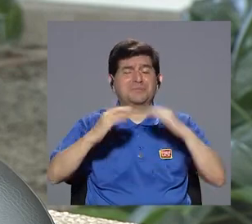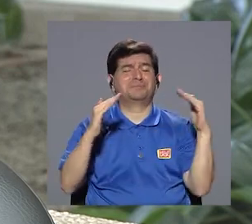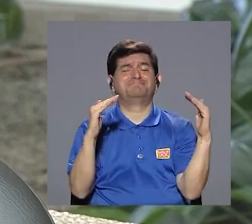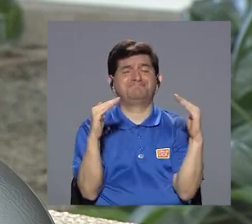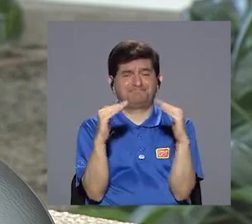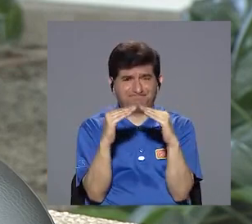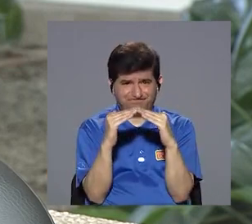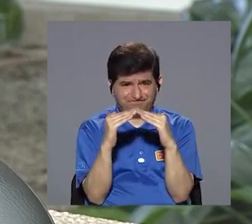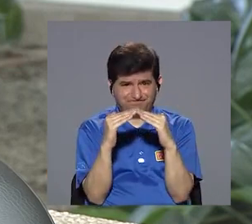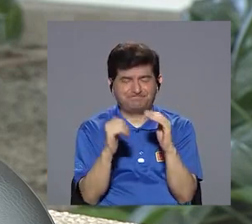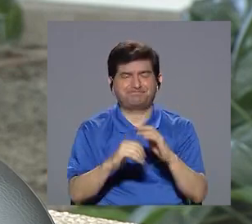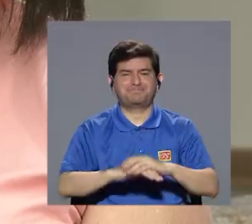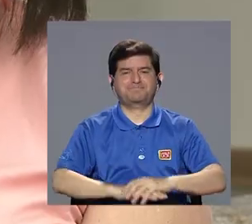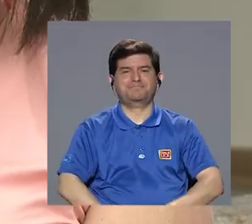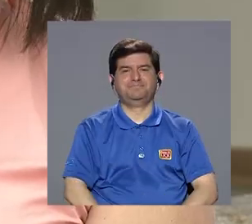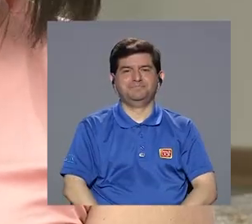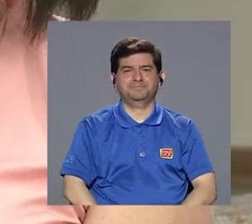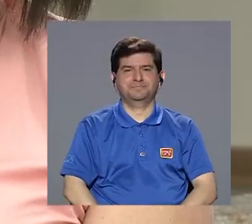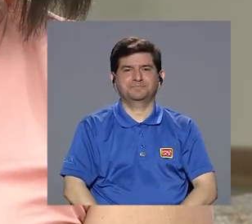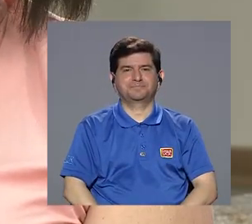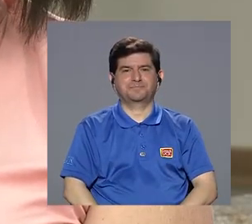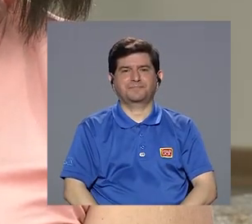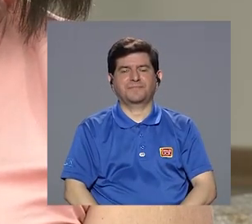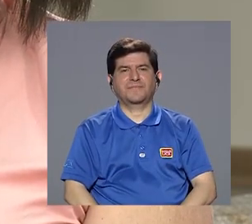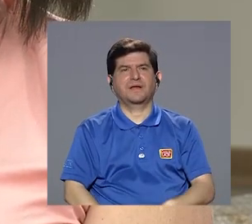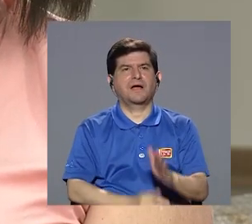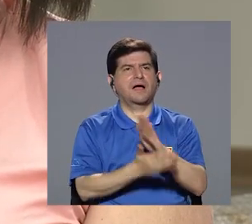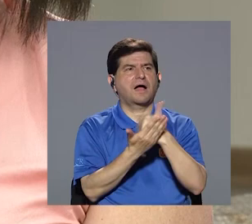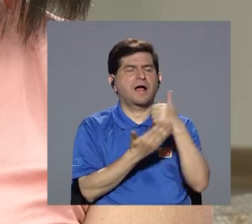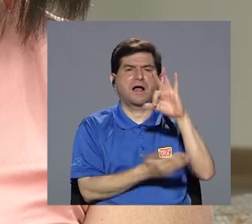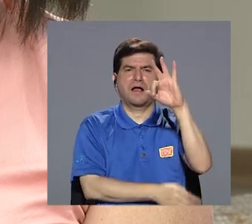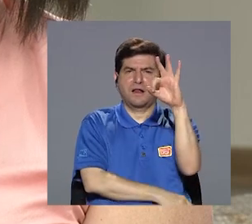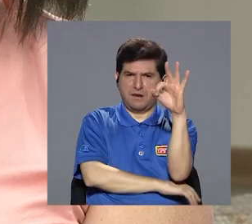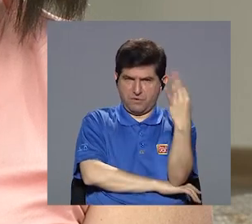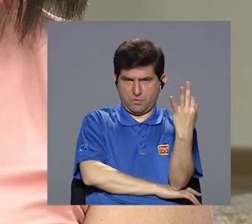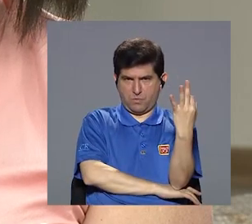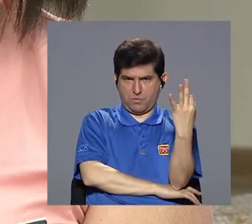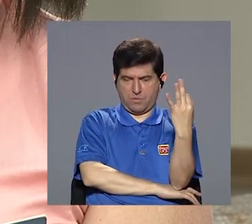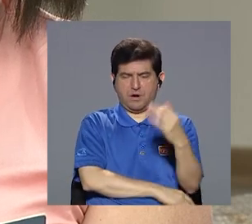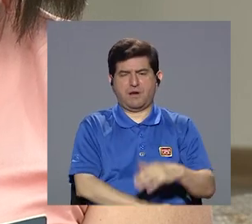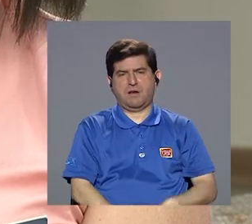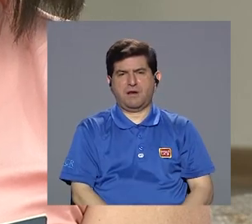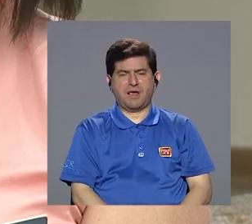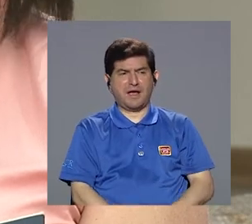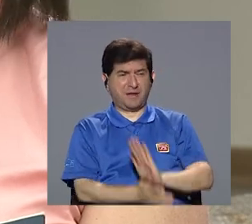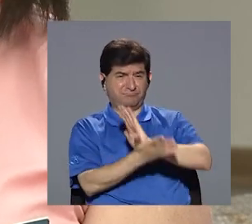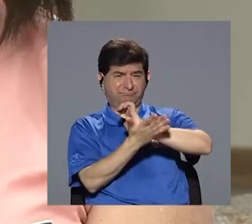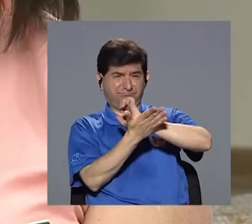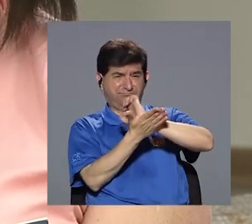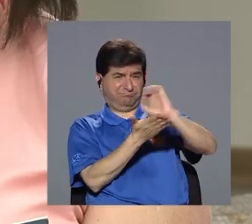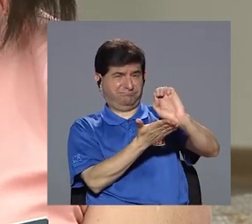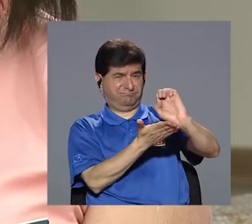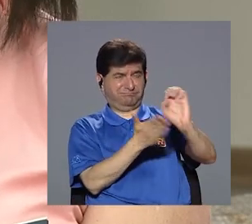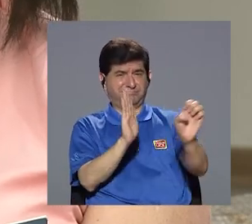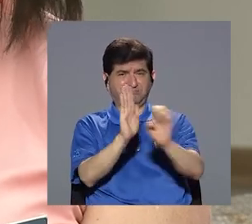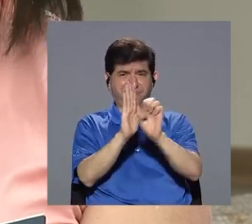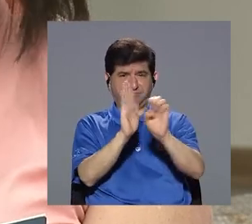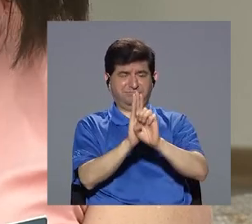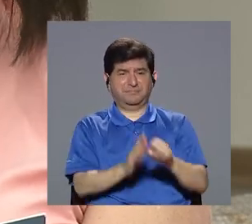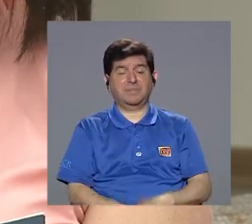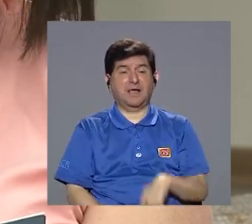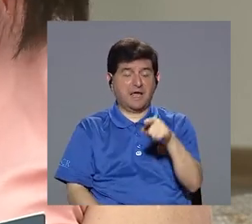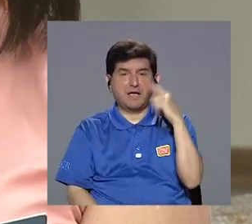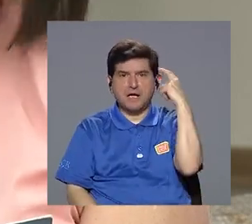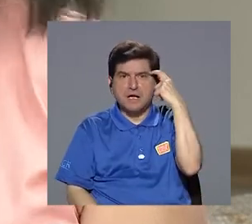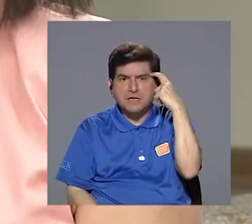a nivel del hogar. También. ¿Y hay alguna manera de cómo prevenir, por ejemplo,